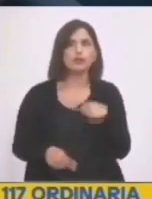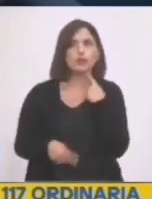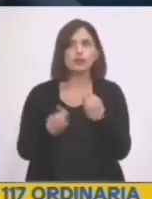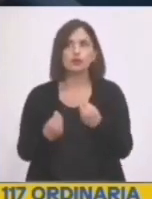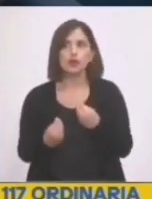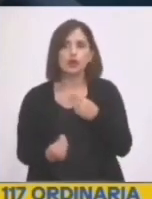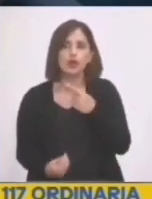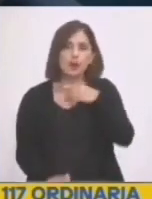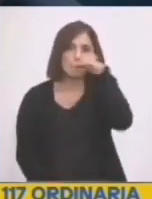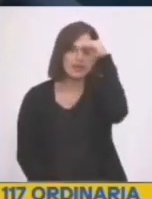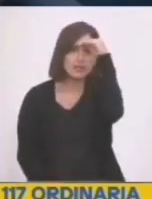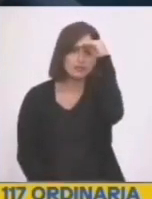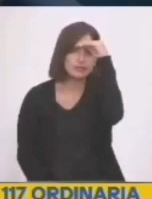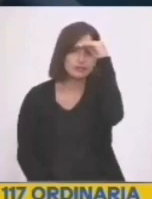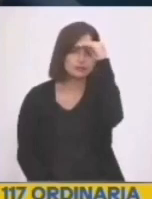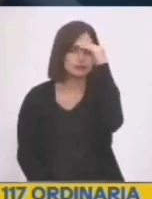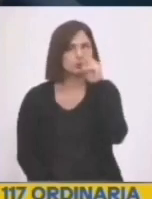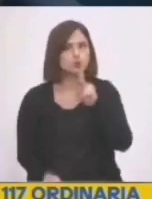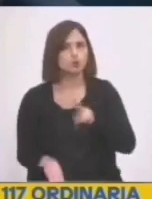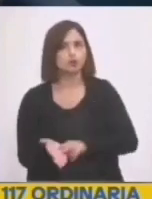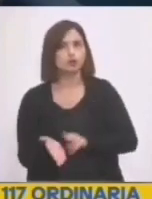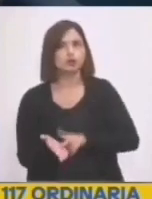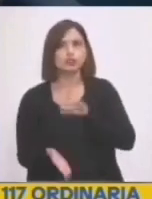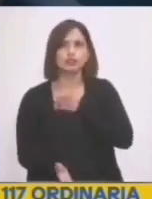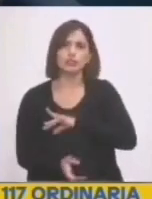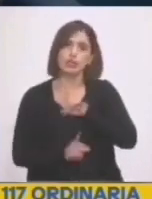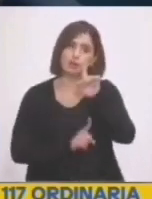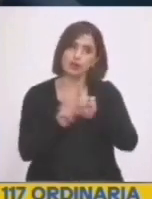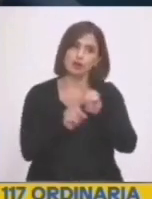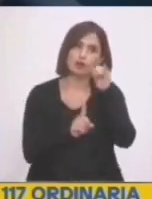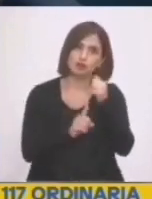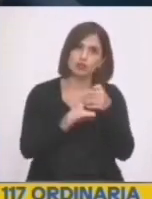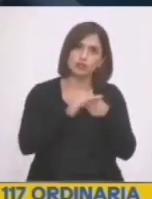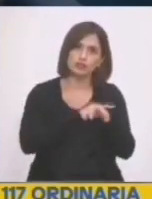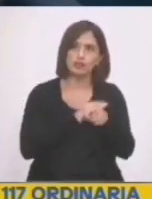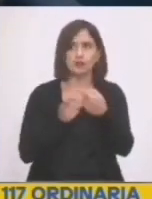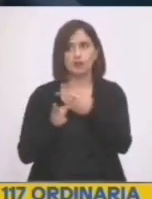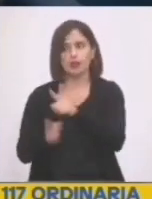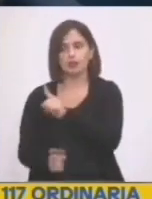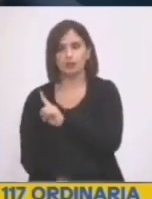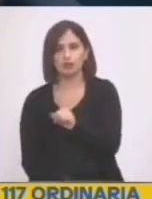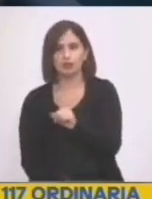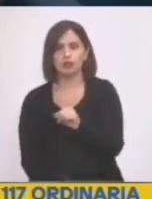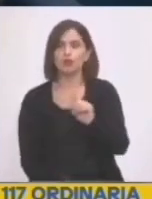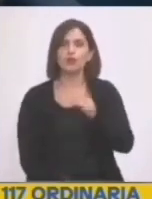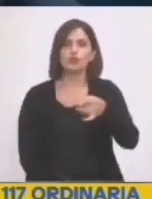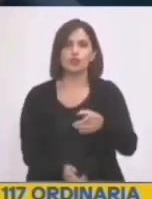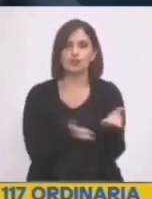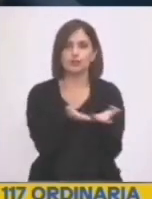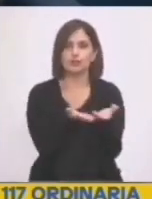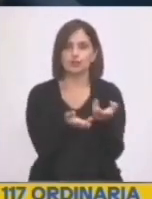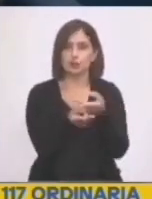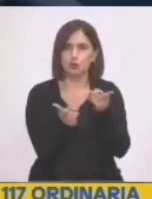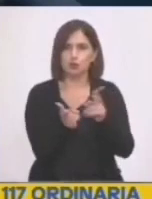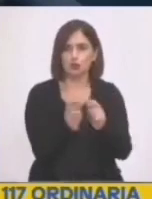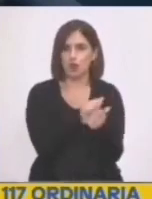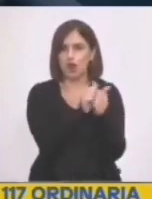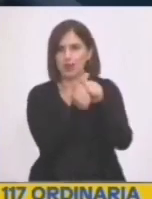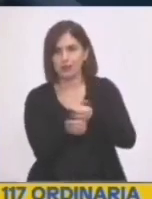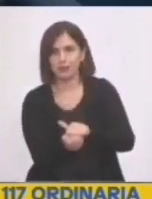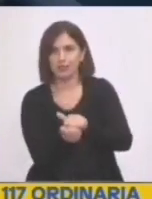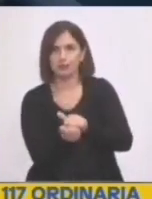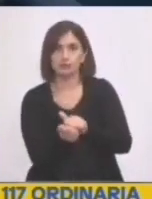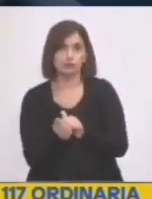la verdad es que uno dice Este es un chile para unos y no es un chile para otros porque no solamente los servicios públicos no están adaptados